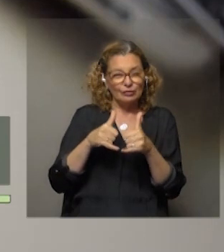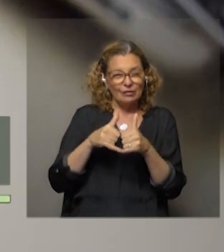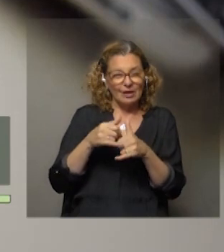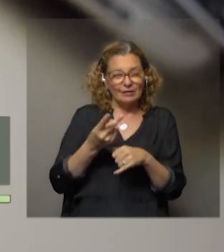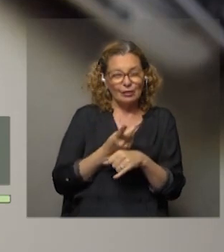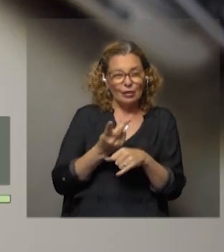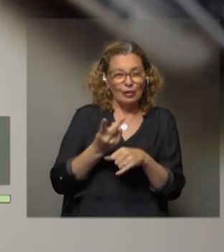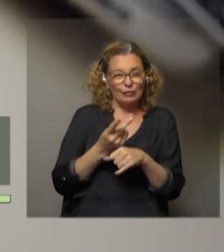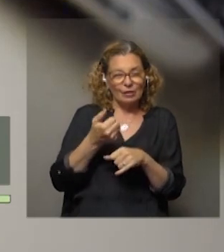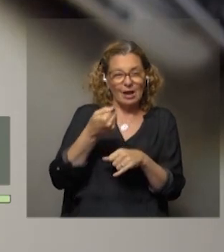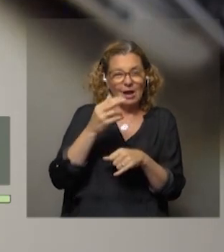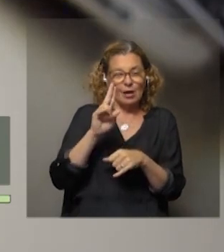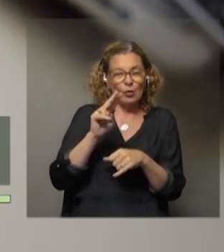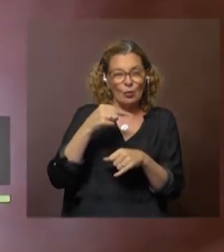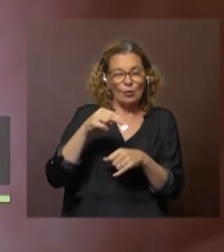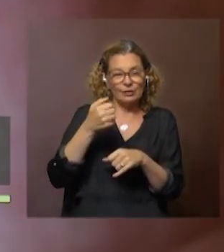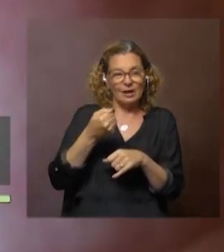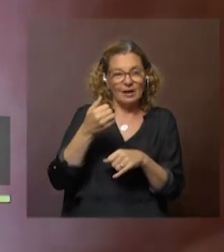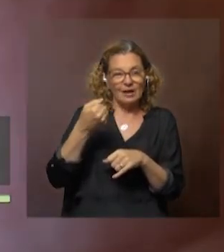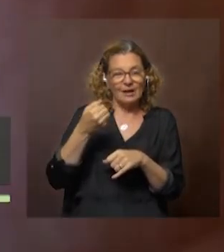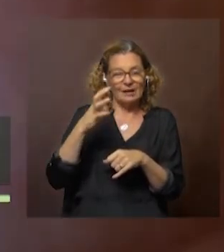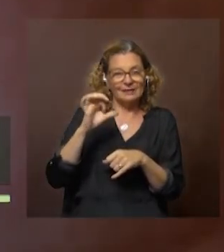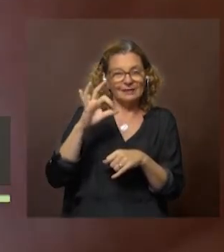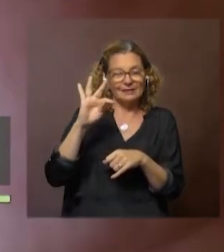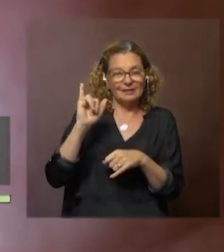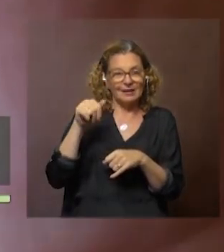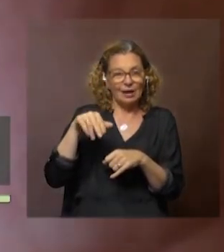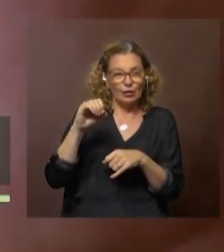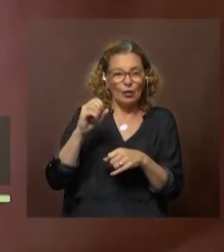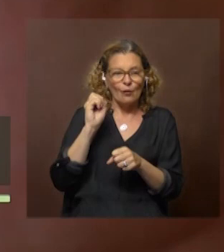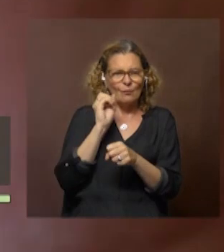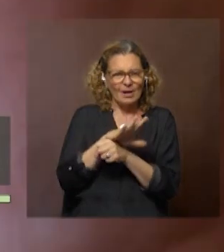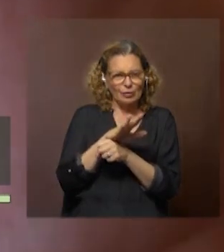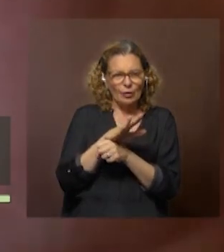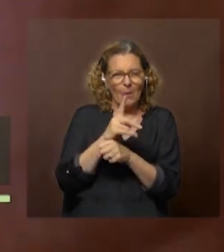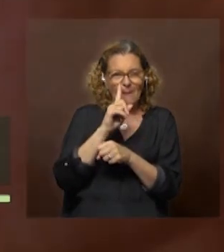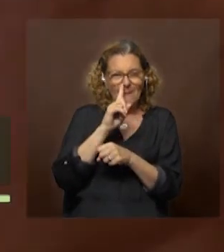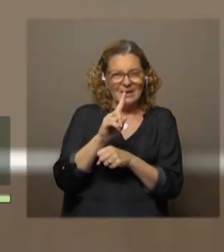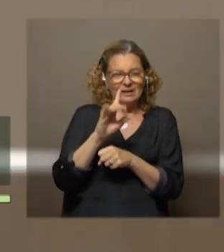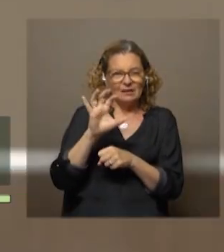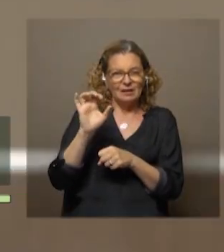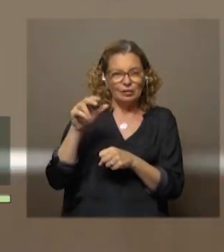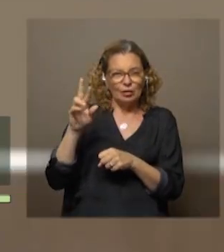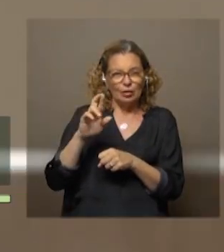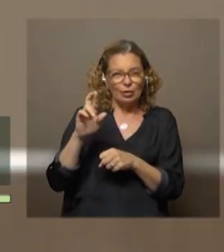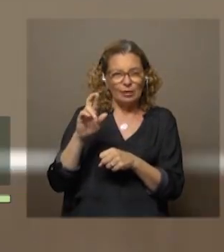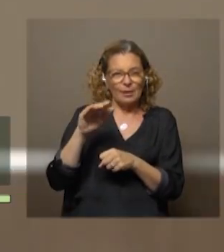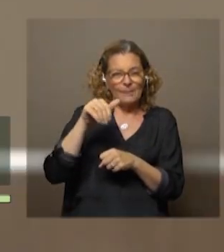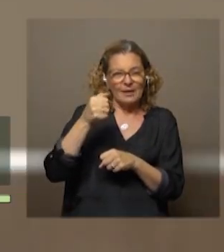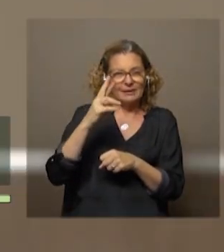asesiano y Acuña surge que el primero recibió un giro de 1500 dólares de la empresa Marcelo